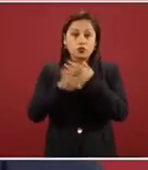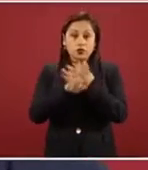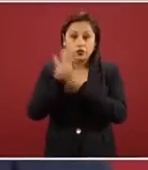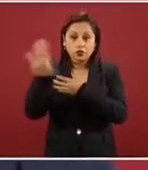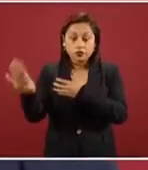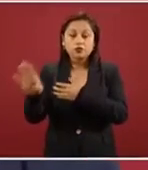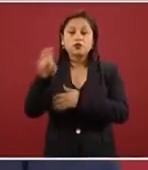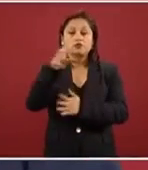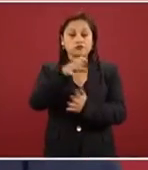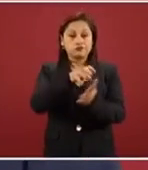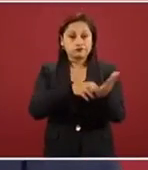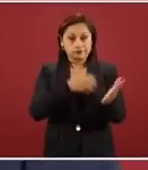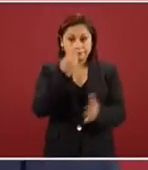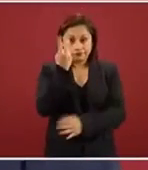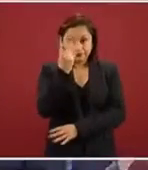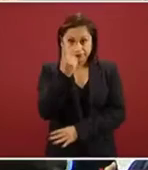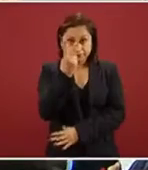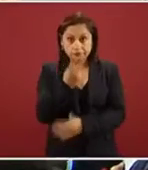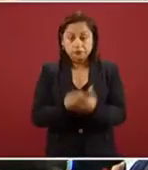austeridad,